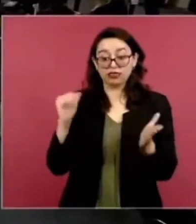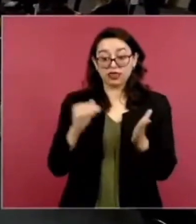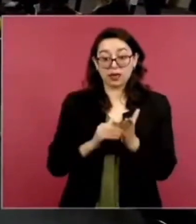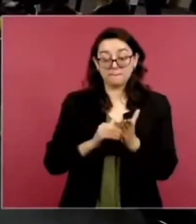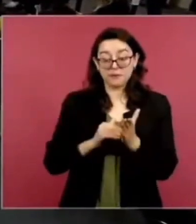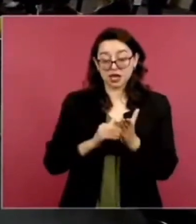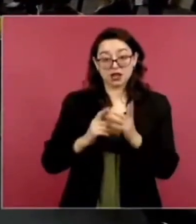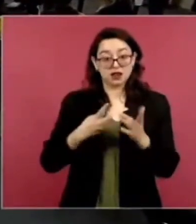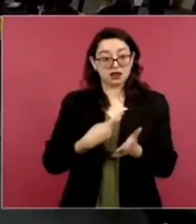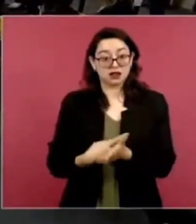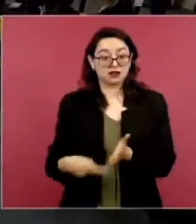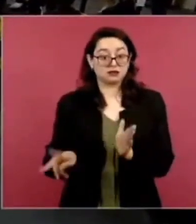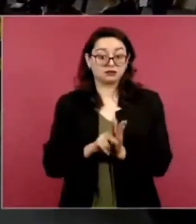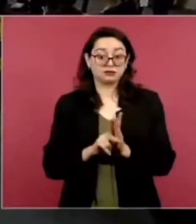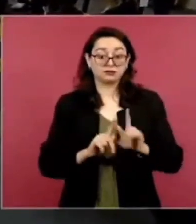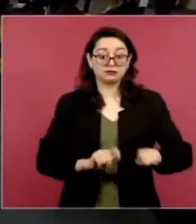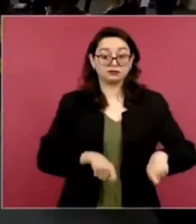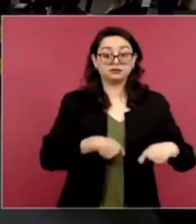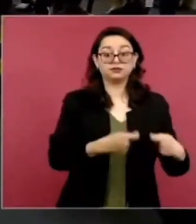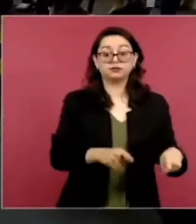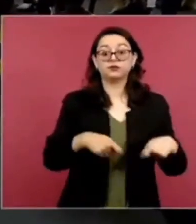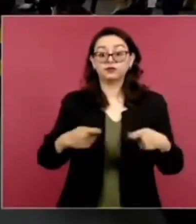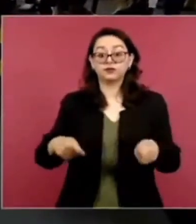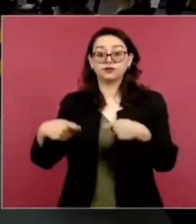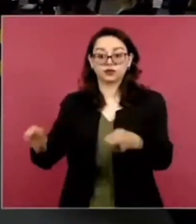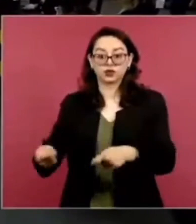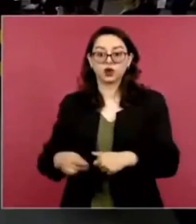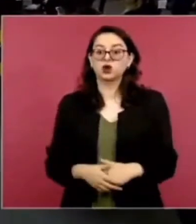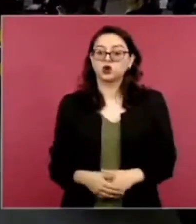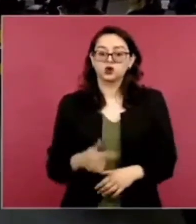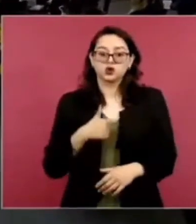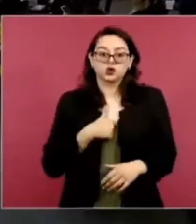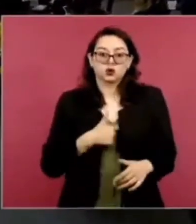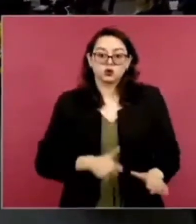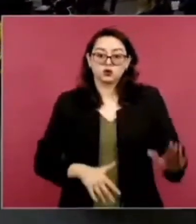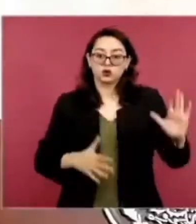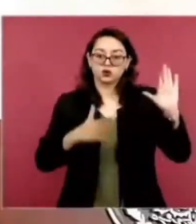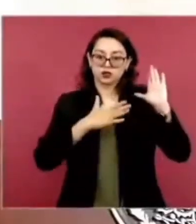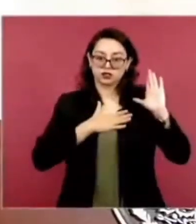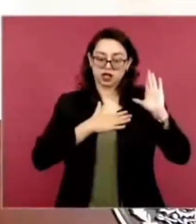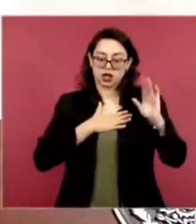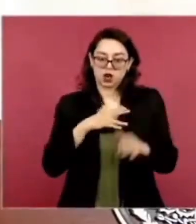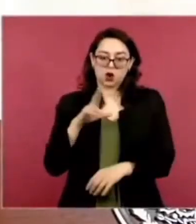me comprometí a basificar, me acuerdo bien, 80,000.